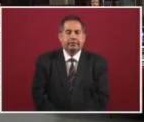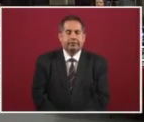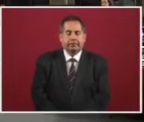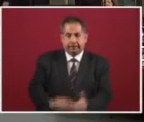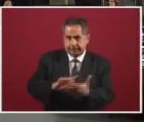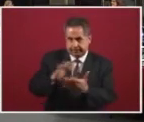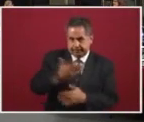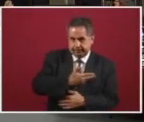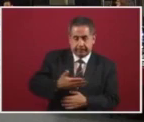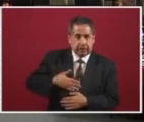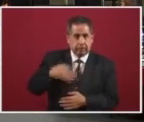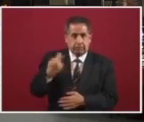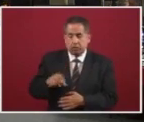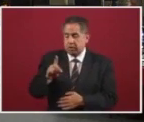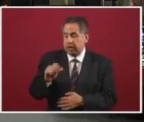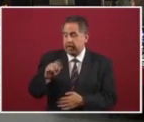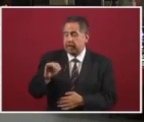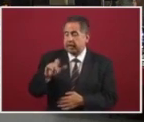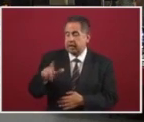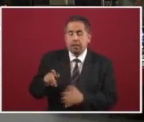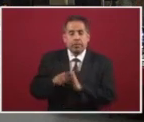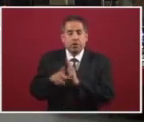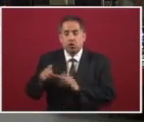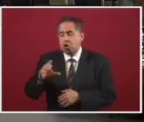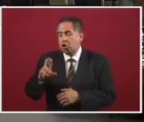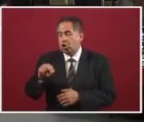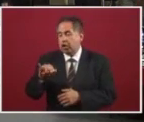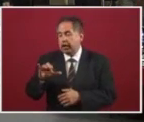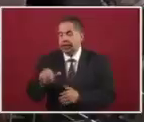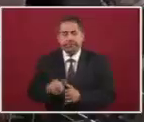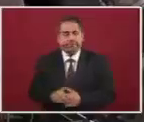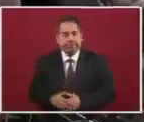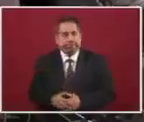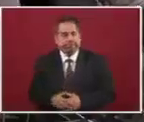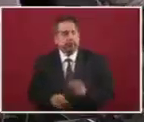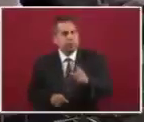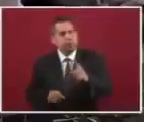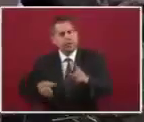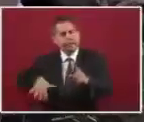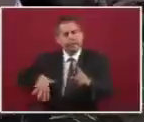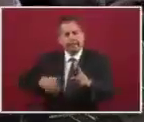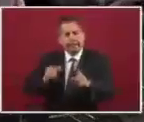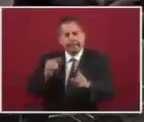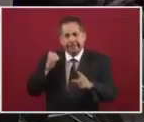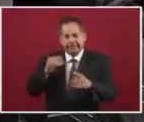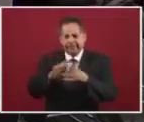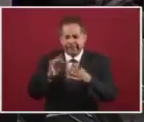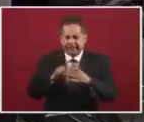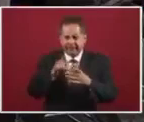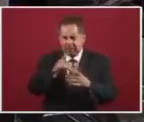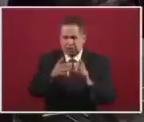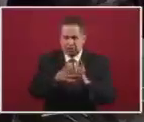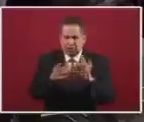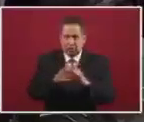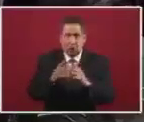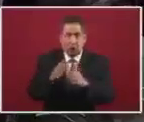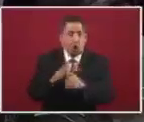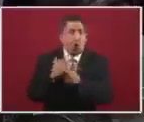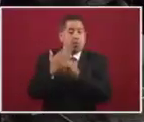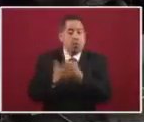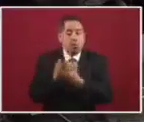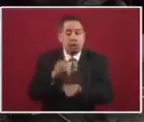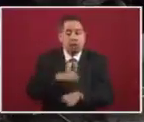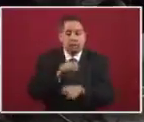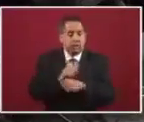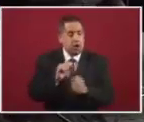Gracias, presidente. Daniel Blancas, de Crónica. Usted en los últimos días ha hablado de hecho refirió que la próxima semana se reunirá